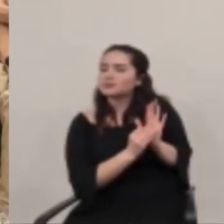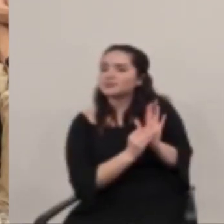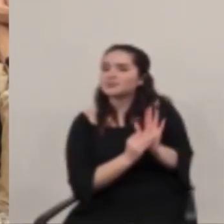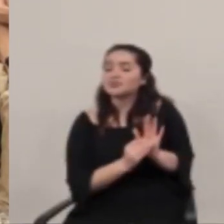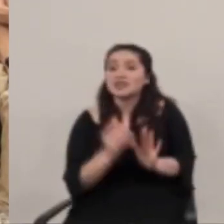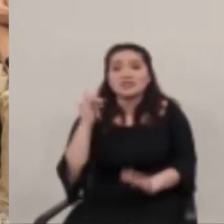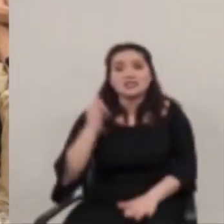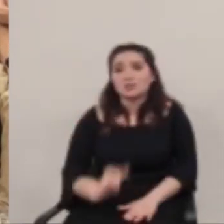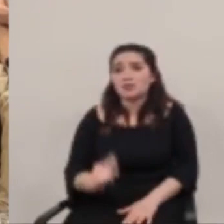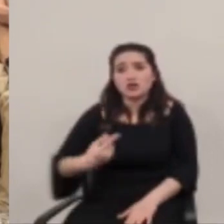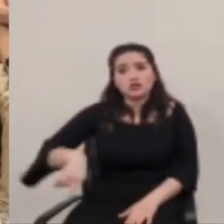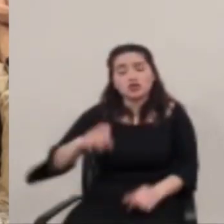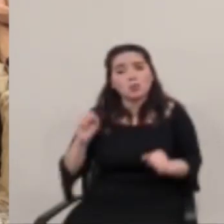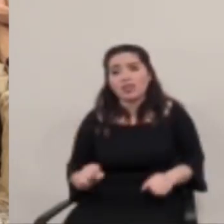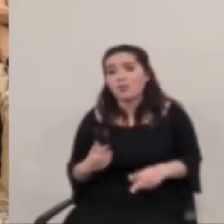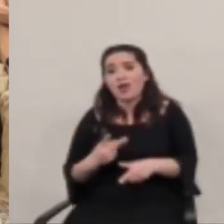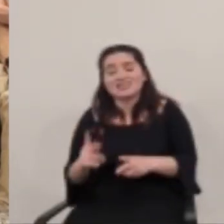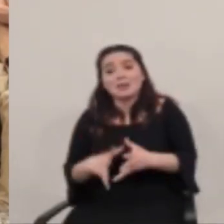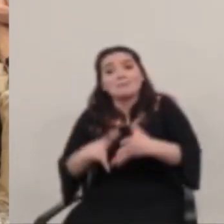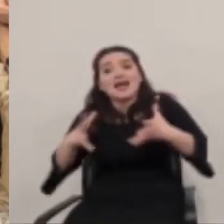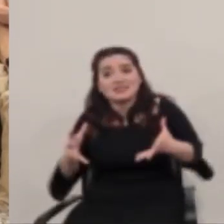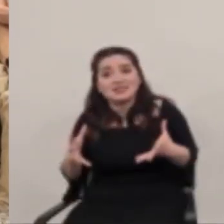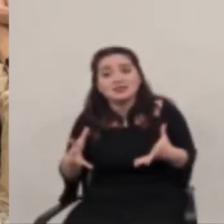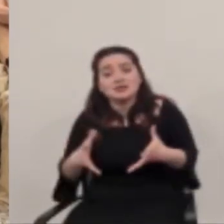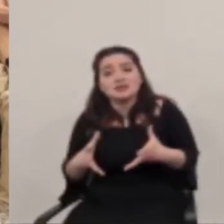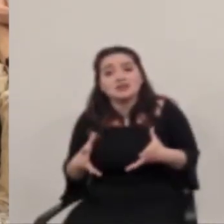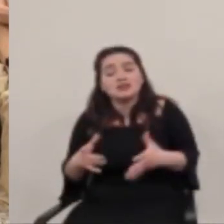Siempre podemos hacer más, pero tenemos mirada de inclusión.